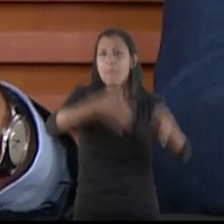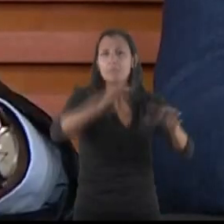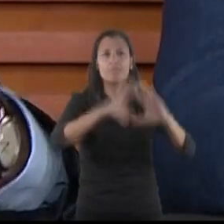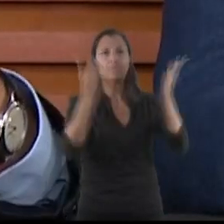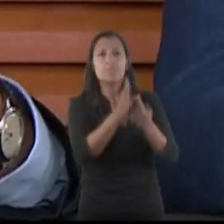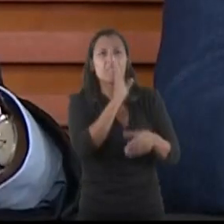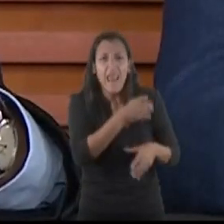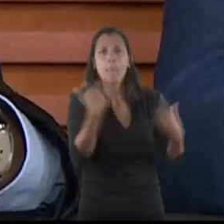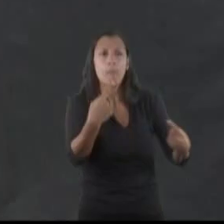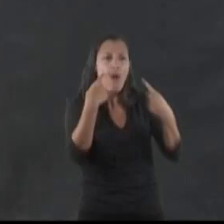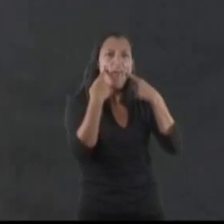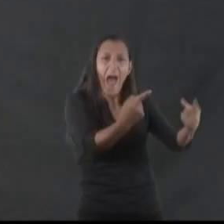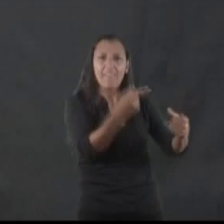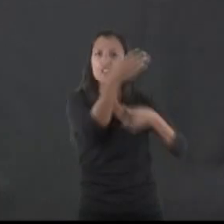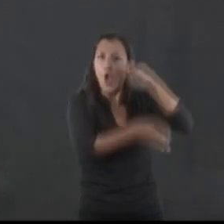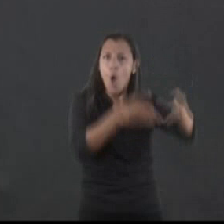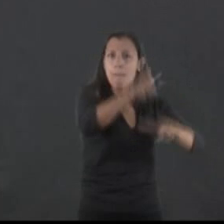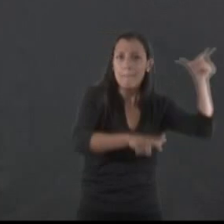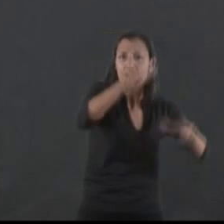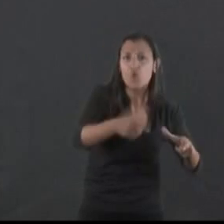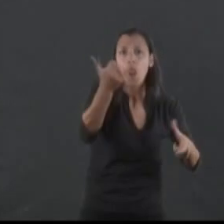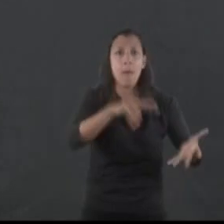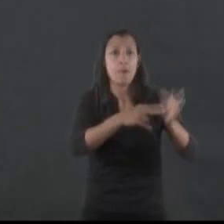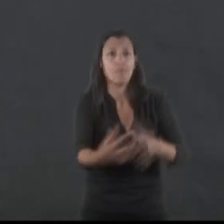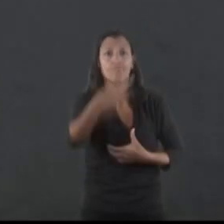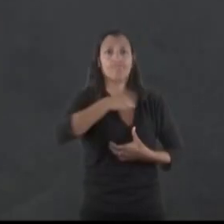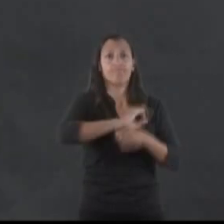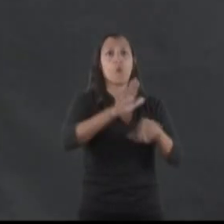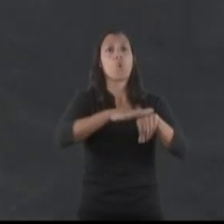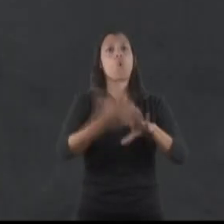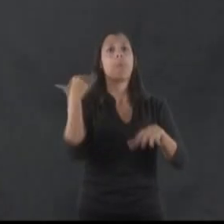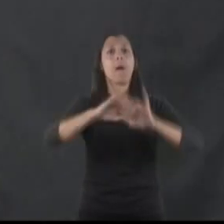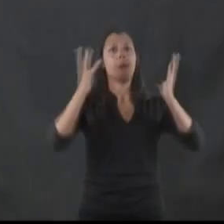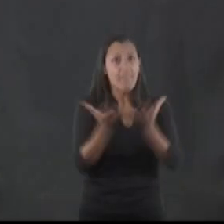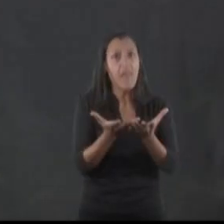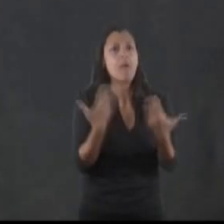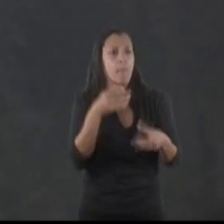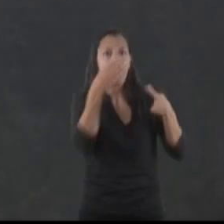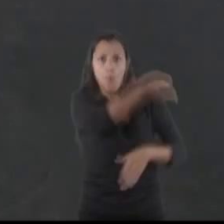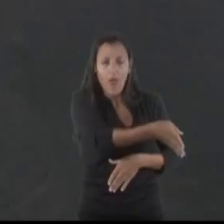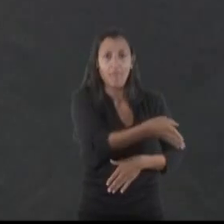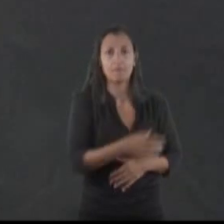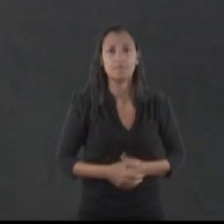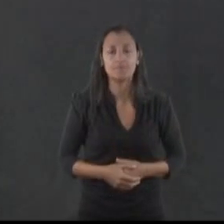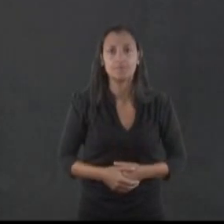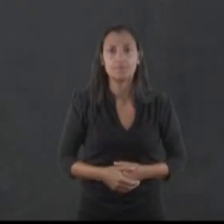intensiva capaces de atender el problema que la pandemia nos representaba. Un día nos enteramos... Acá